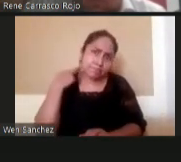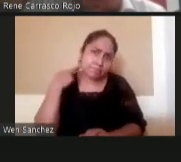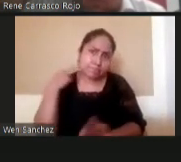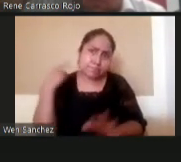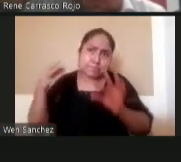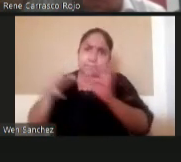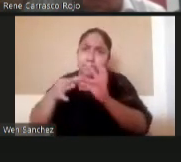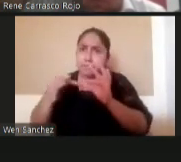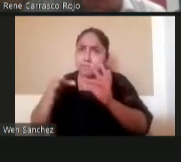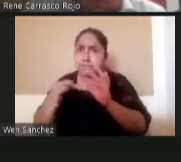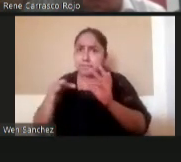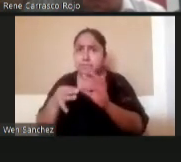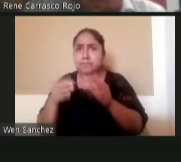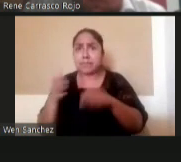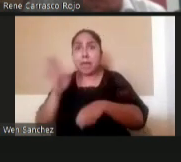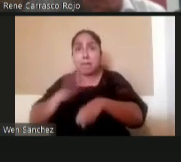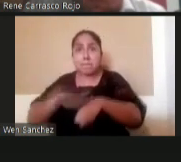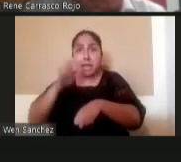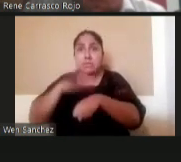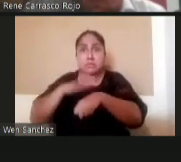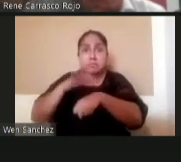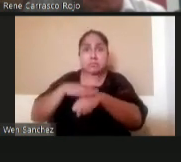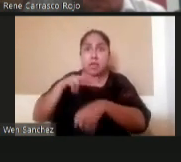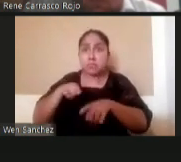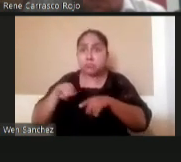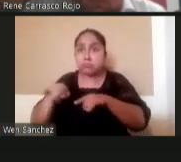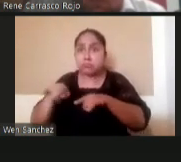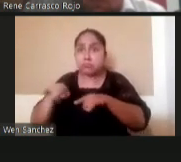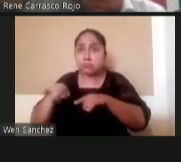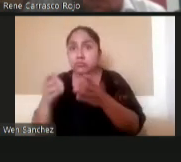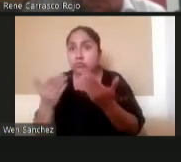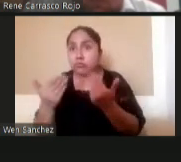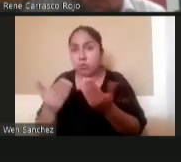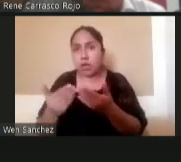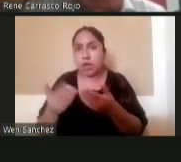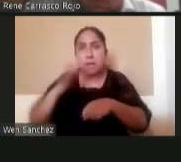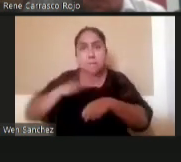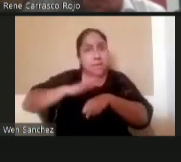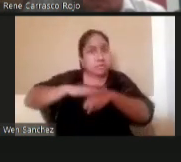más camiones ni más trabajadores, es necesario de alguna manera